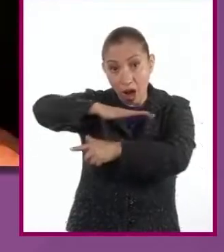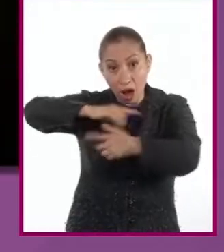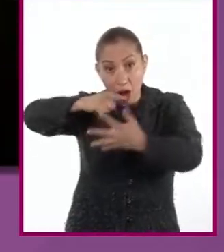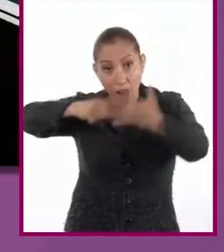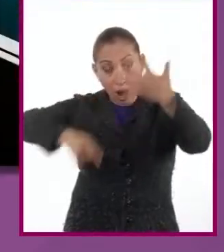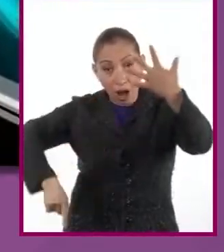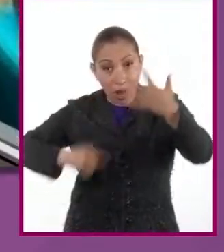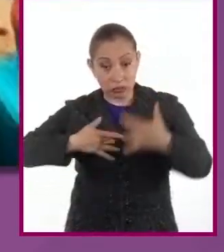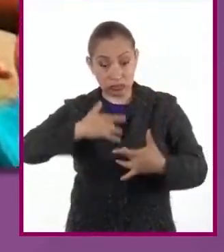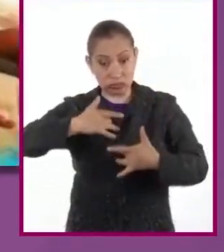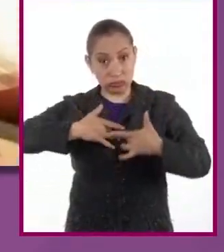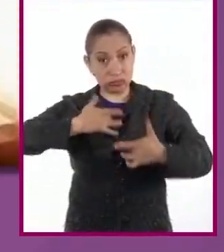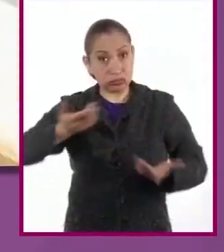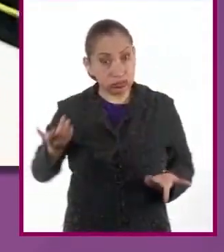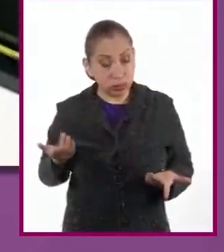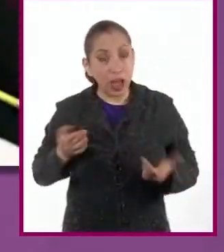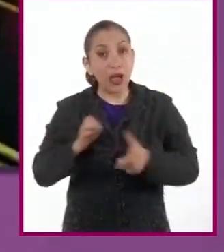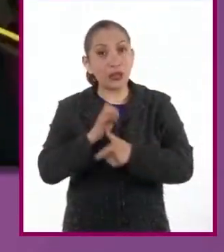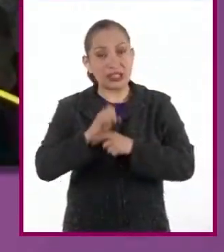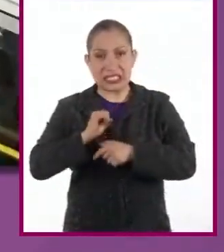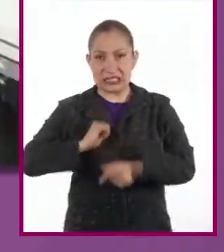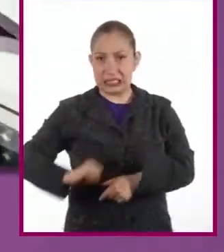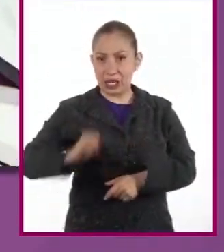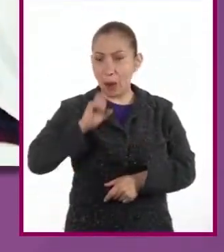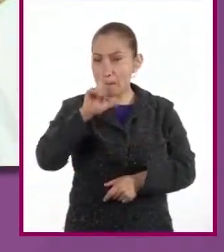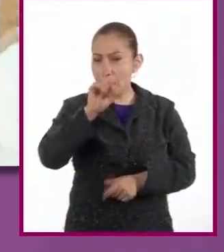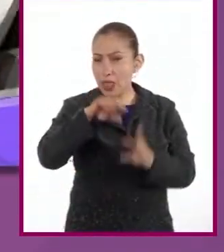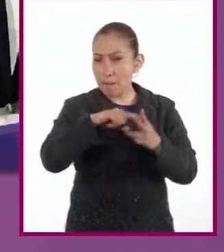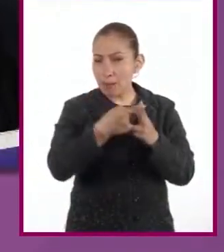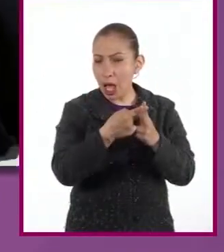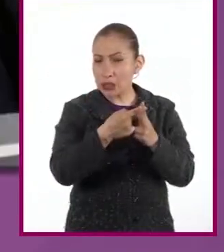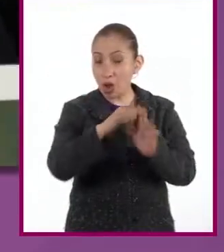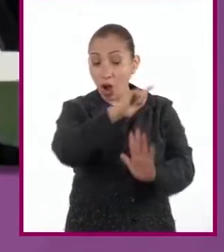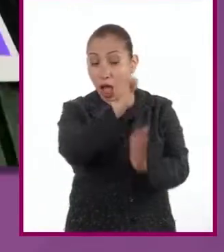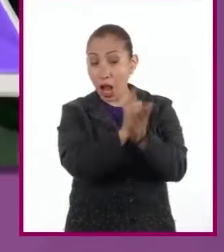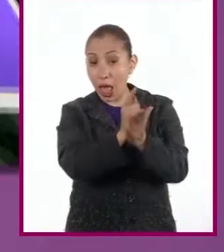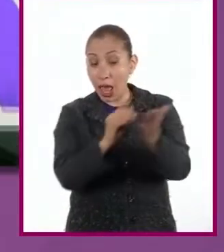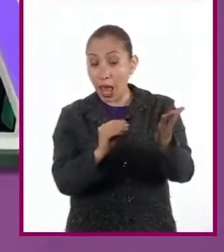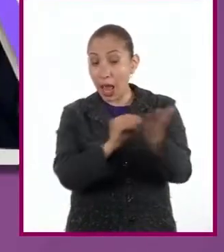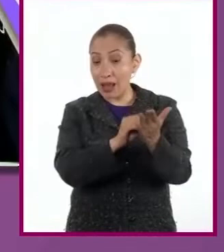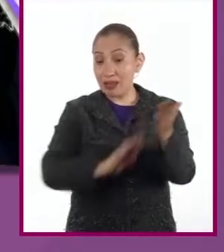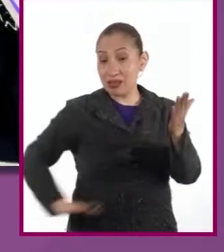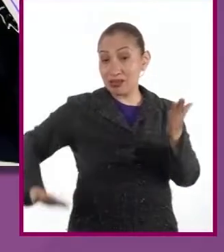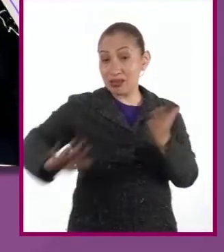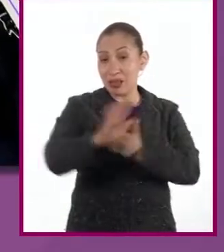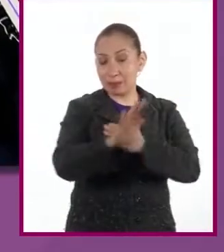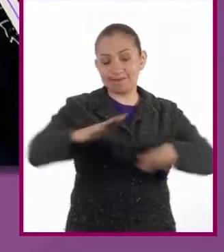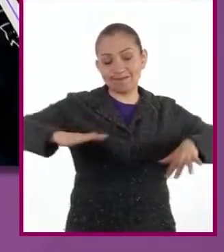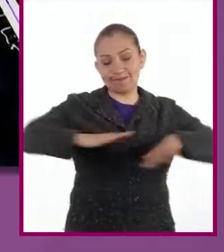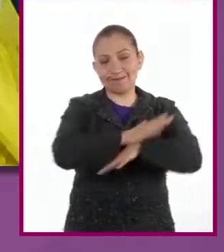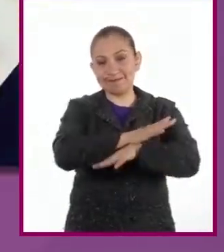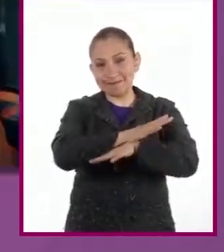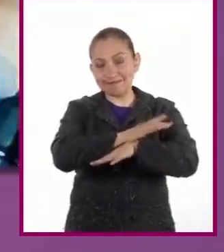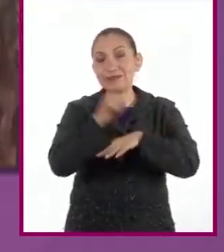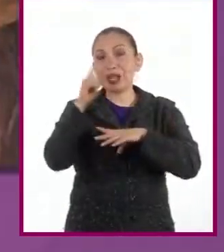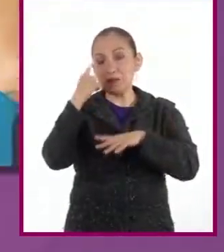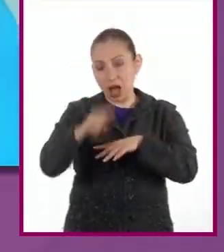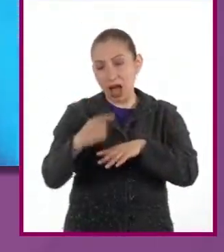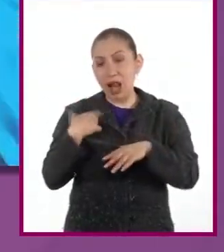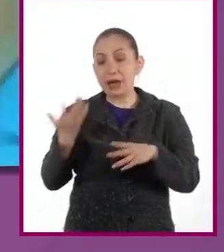vida cotidiana. A partir del siglo XX, el marco jurídico de la vida social se ha transformado